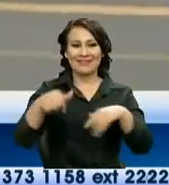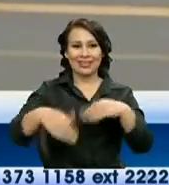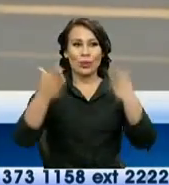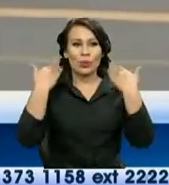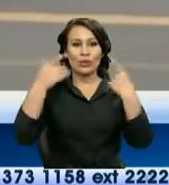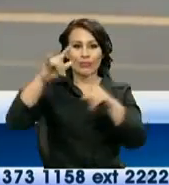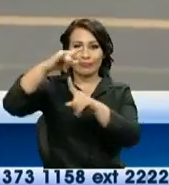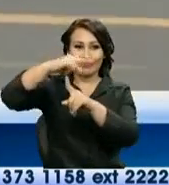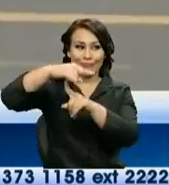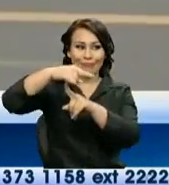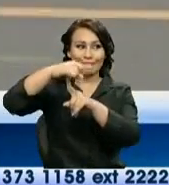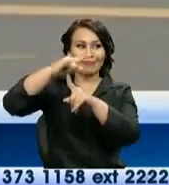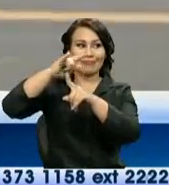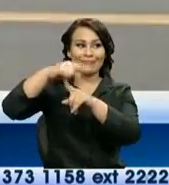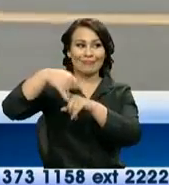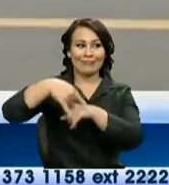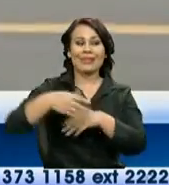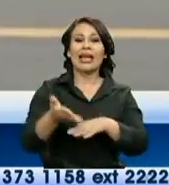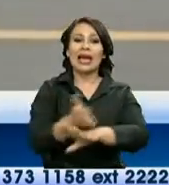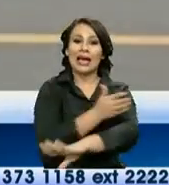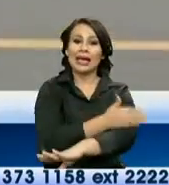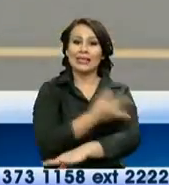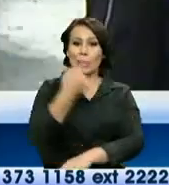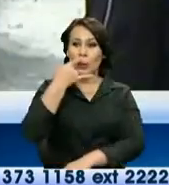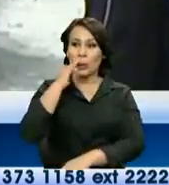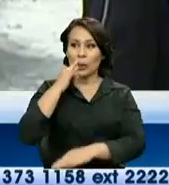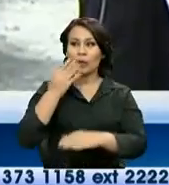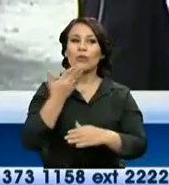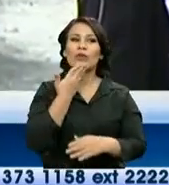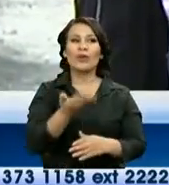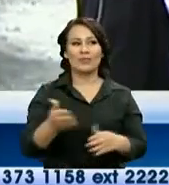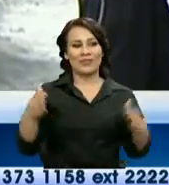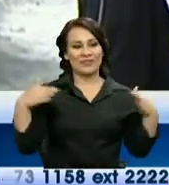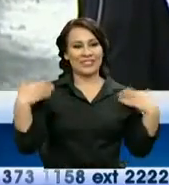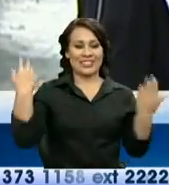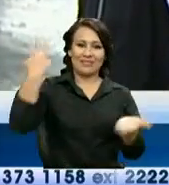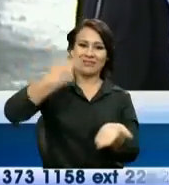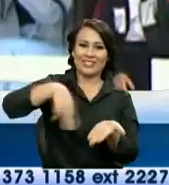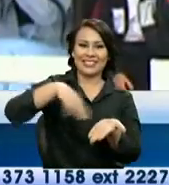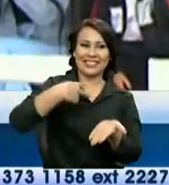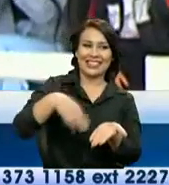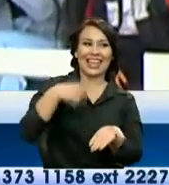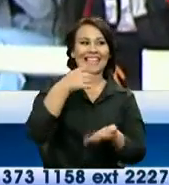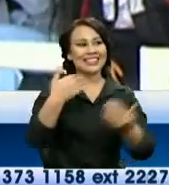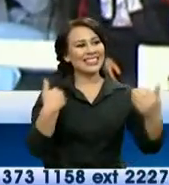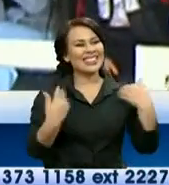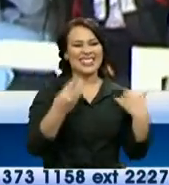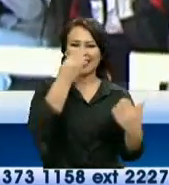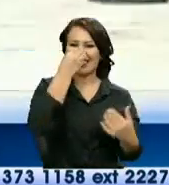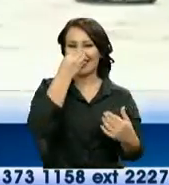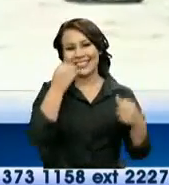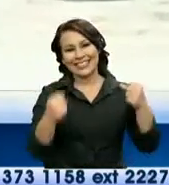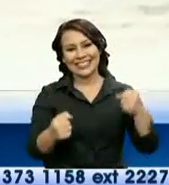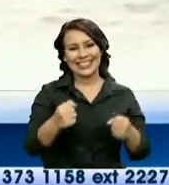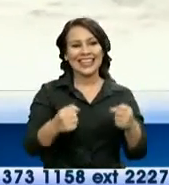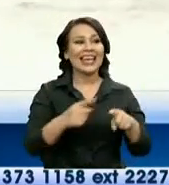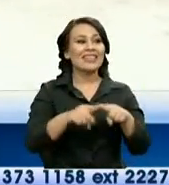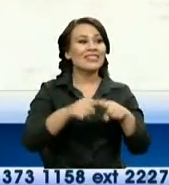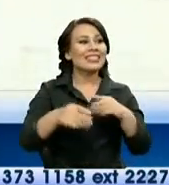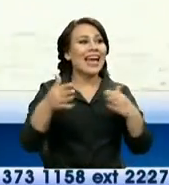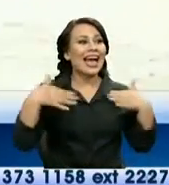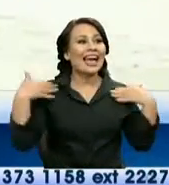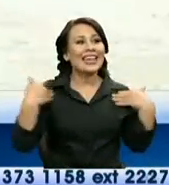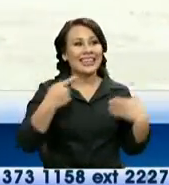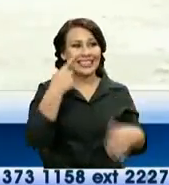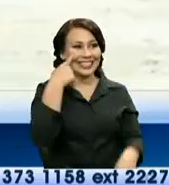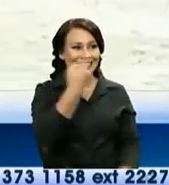base aérea Simón Bolívar. Previamente los pequeños tuvieron un agasajo navideño, un show de payasos encargados de alegrar al